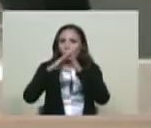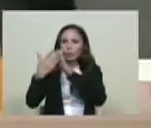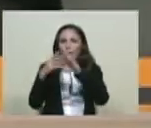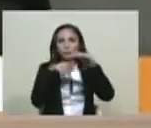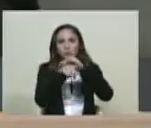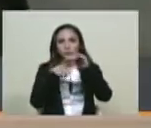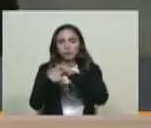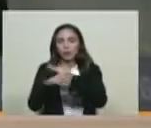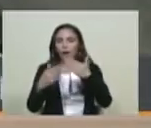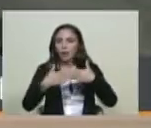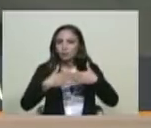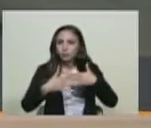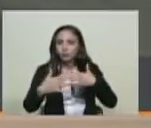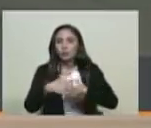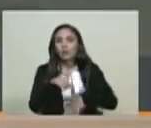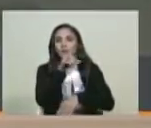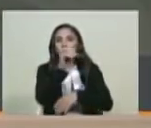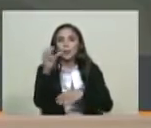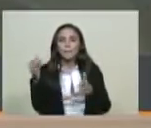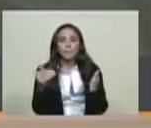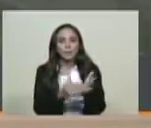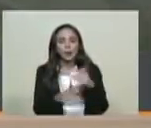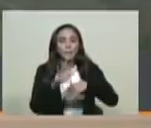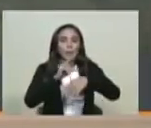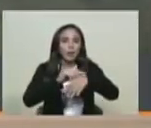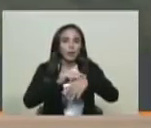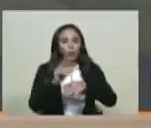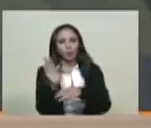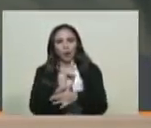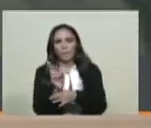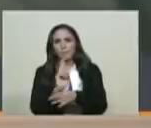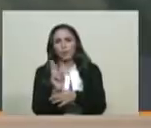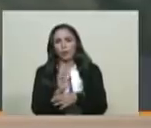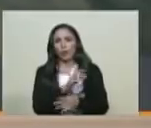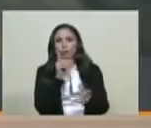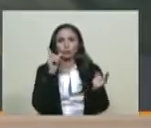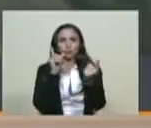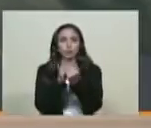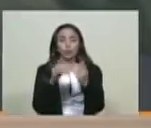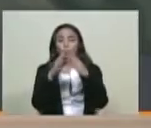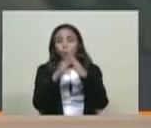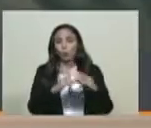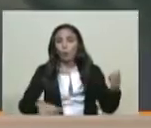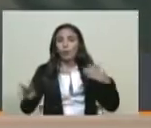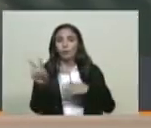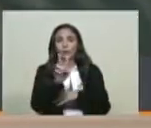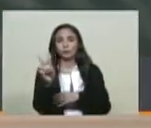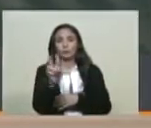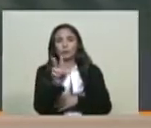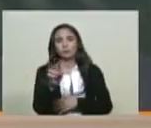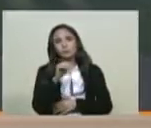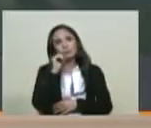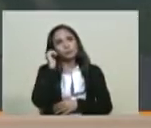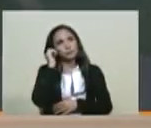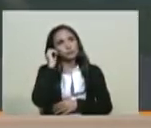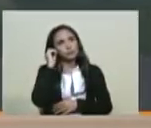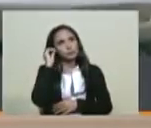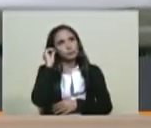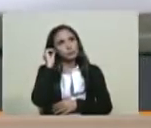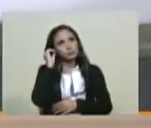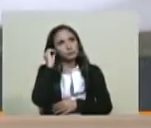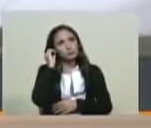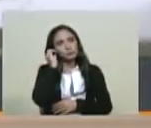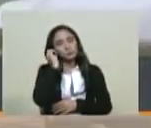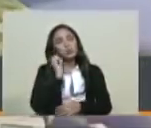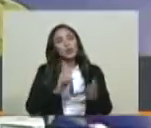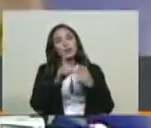a 100.000 médicos comunitarios que cubran todo el espacio territorial de Venezuela. 100.000